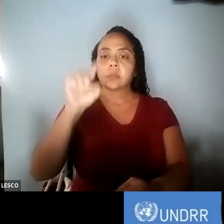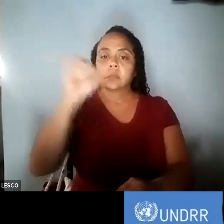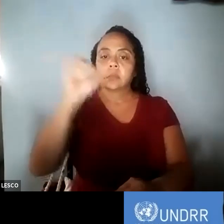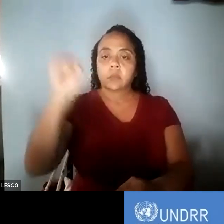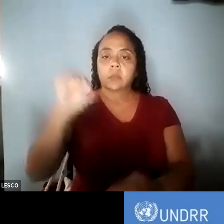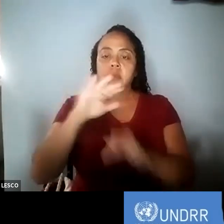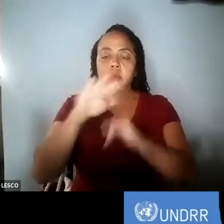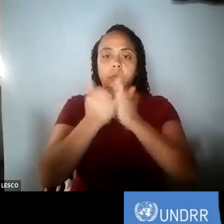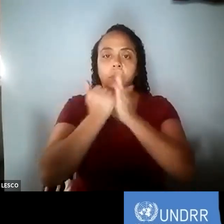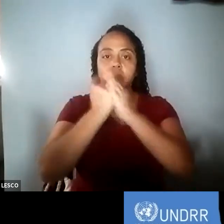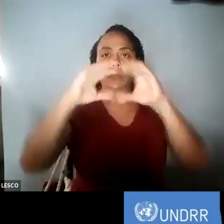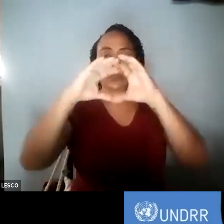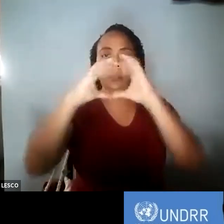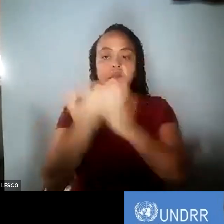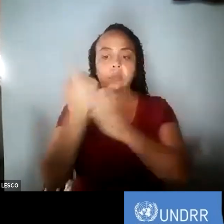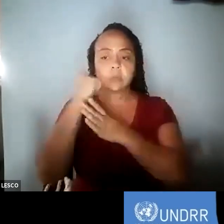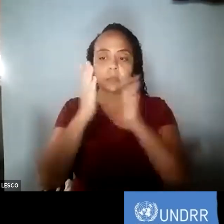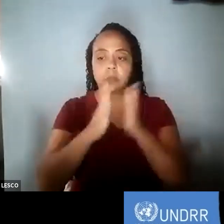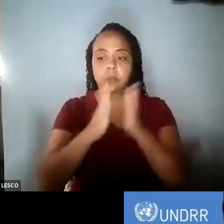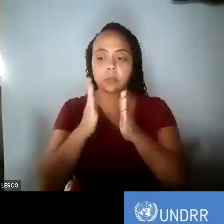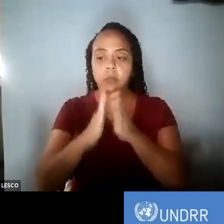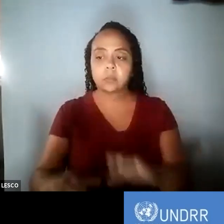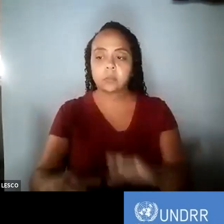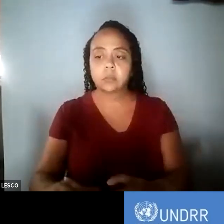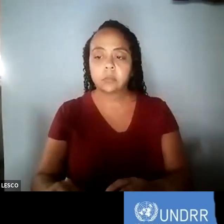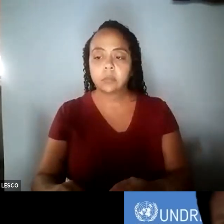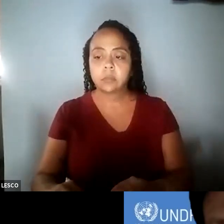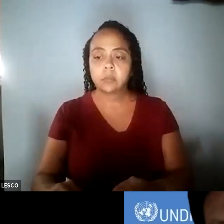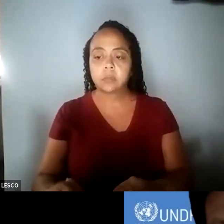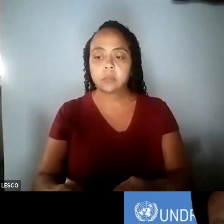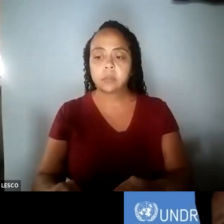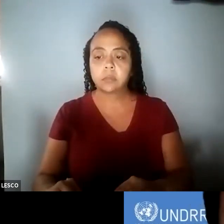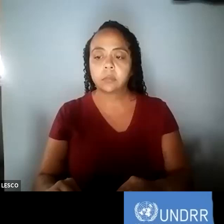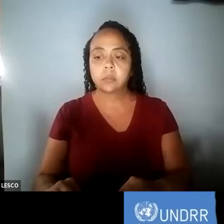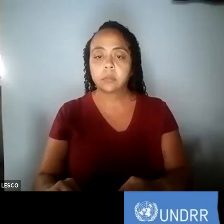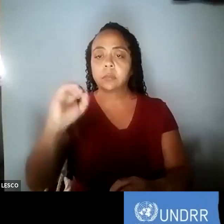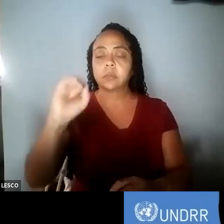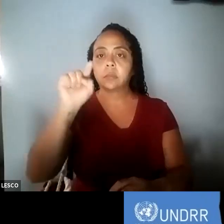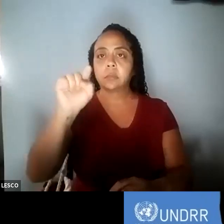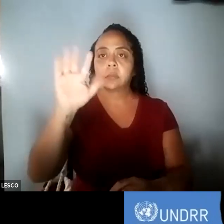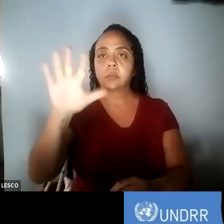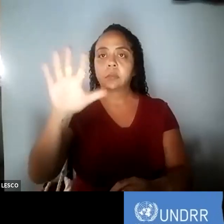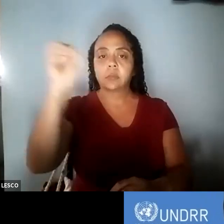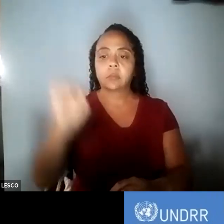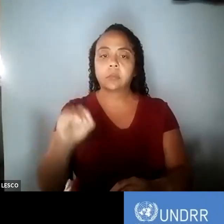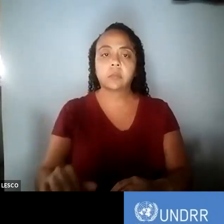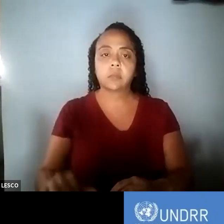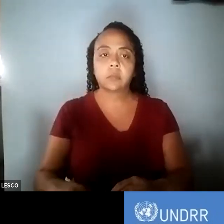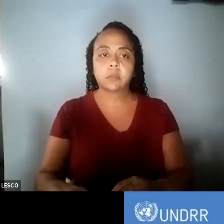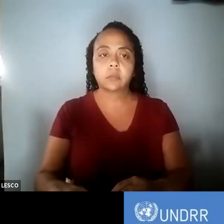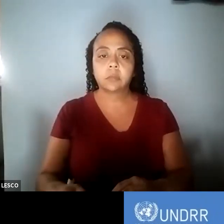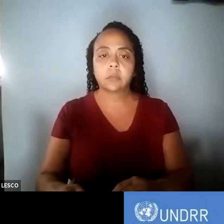global a prevención y preparación 900 por ciento es de 0.5 por ciento hambre para prevención y preparación entonces